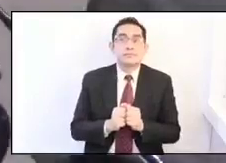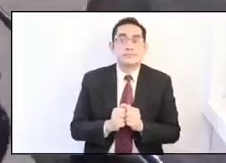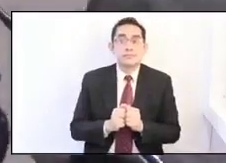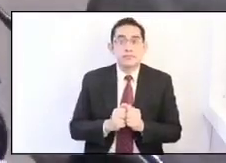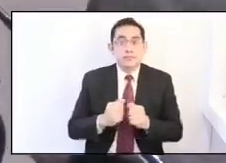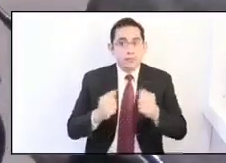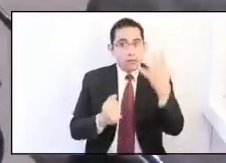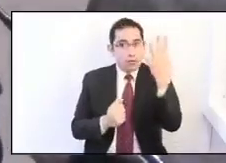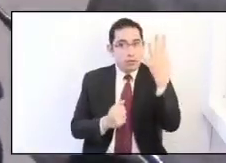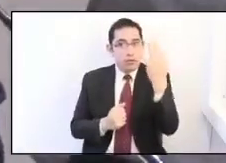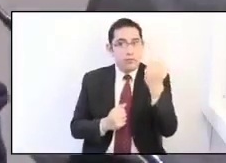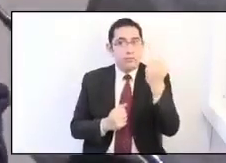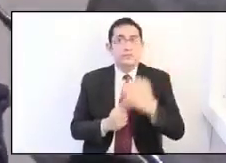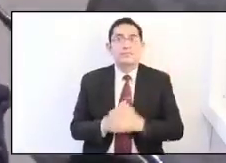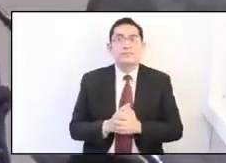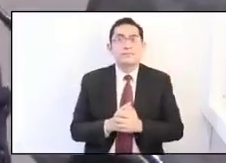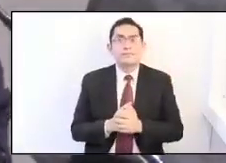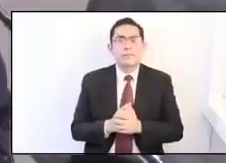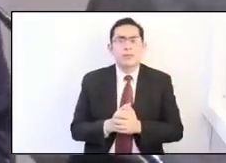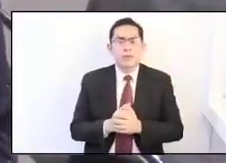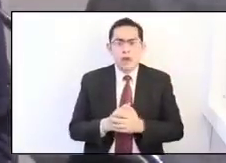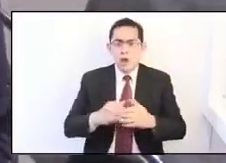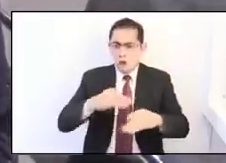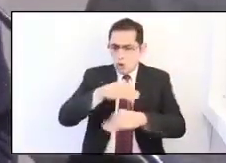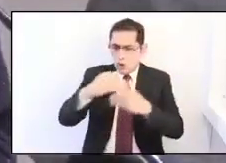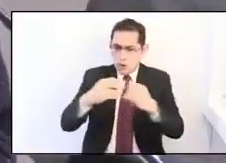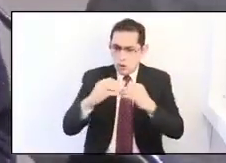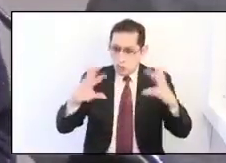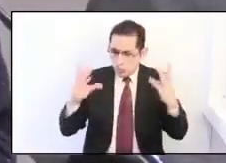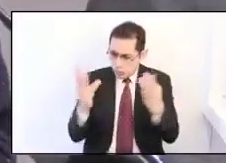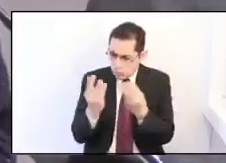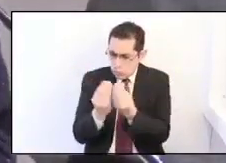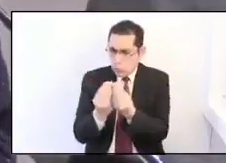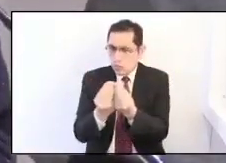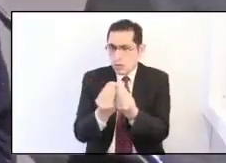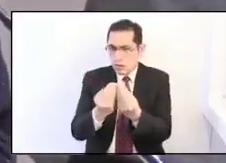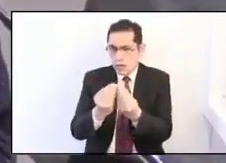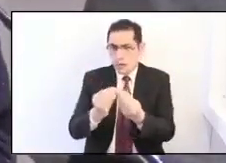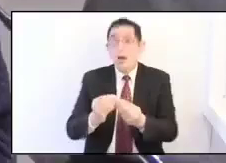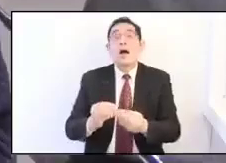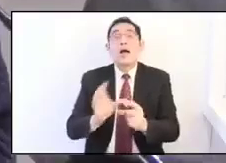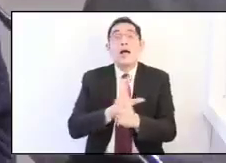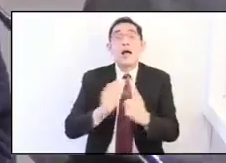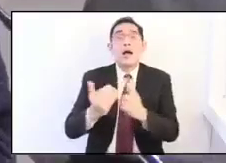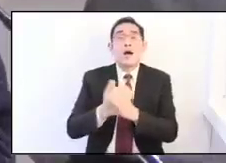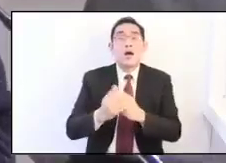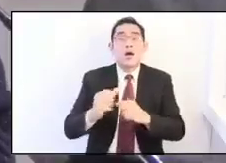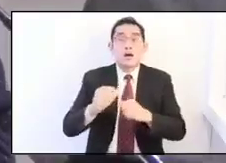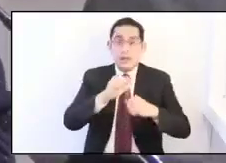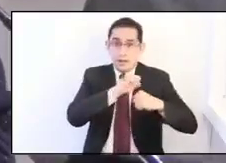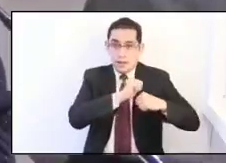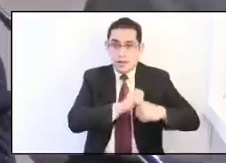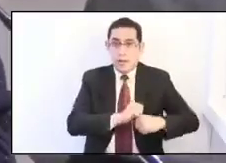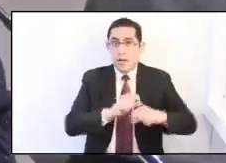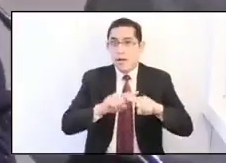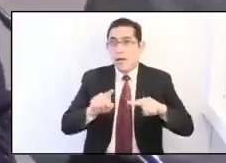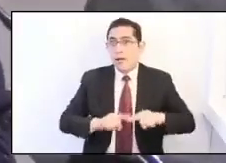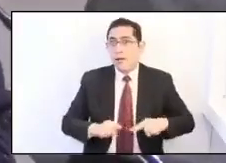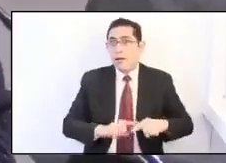9. Acordar en conjunto desde la Comisión con las autoridades competentes en materia de vivienda,